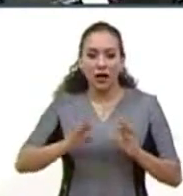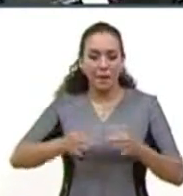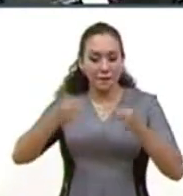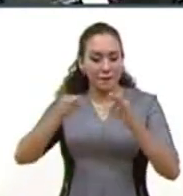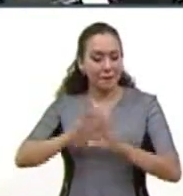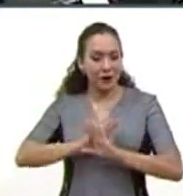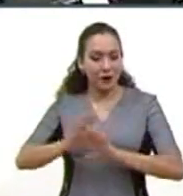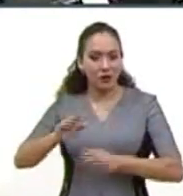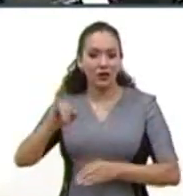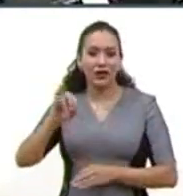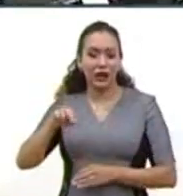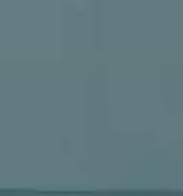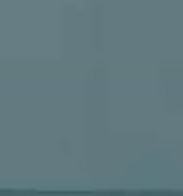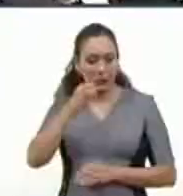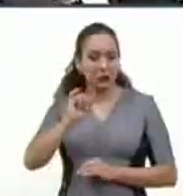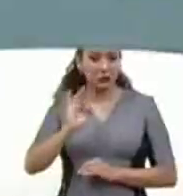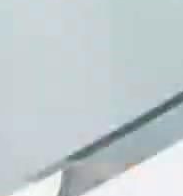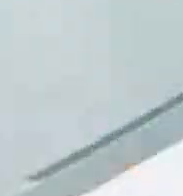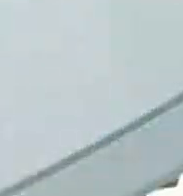Tribunal Electoral.